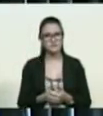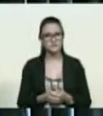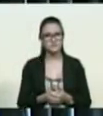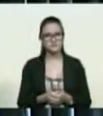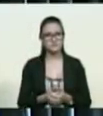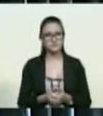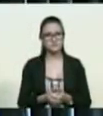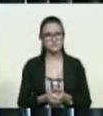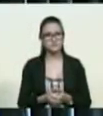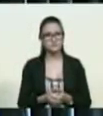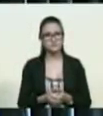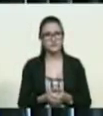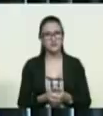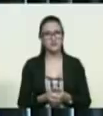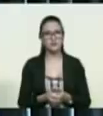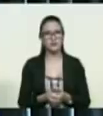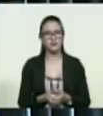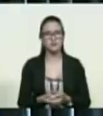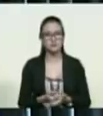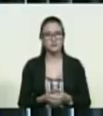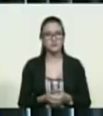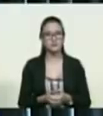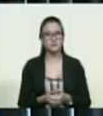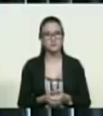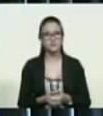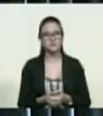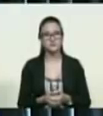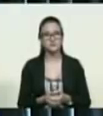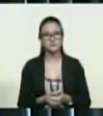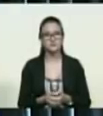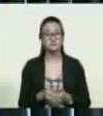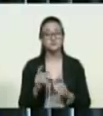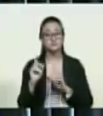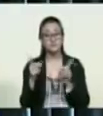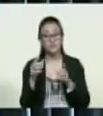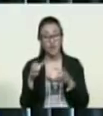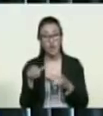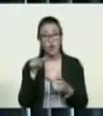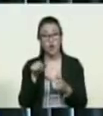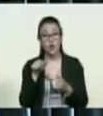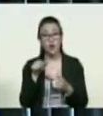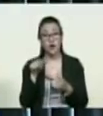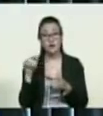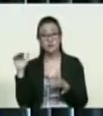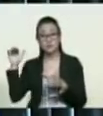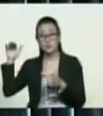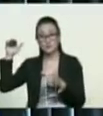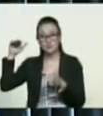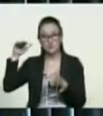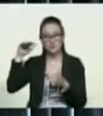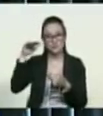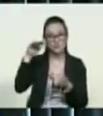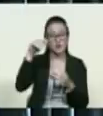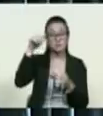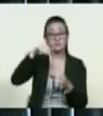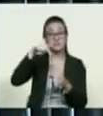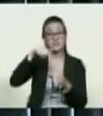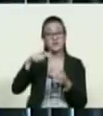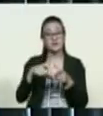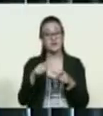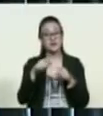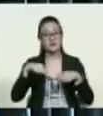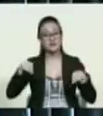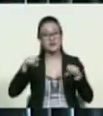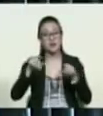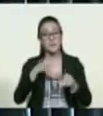sabe los que seguirán apareciendo, es que ese dron entrara a la tribuna presidencial y fuera detonado en